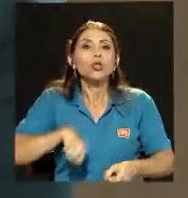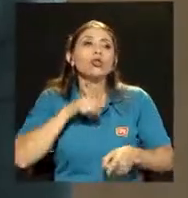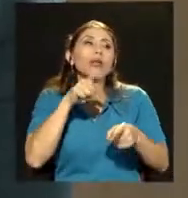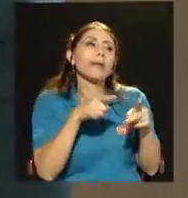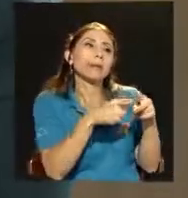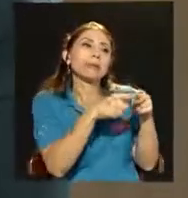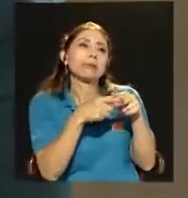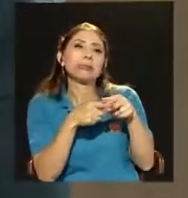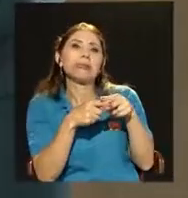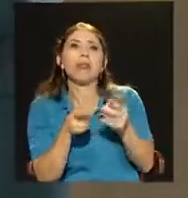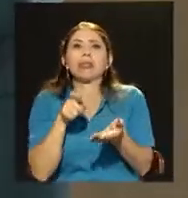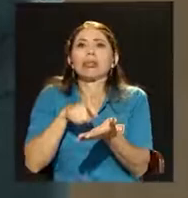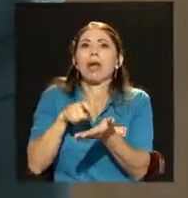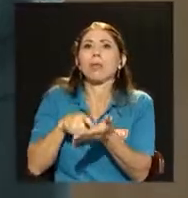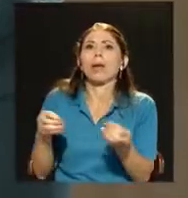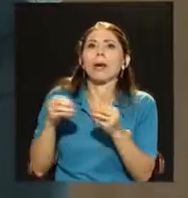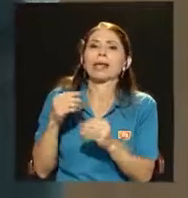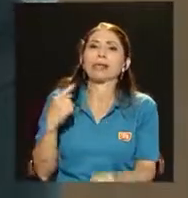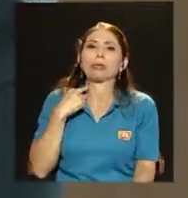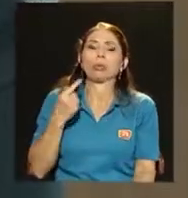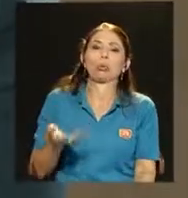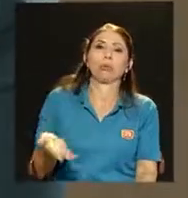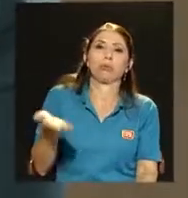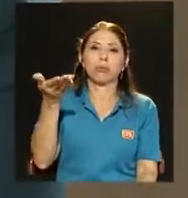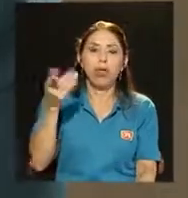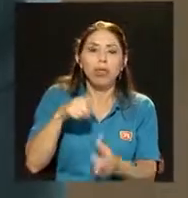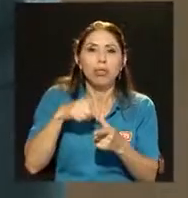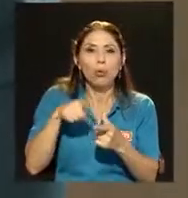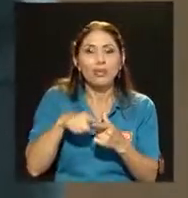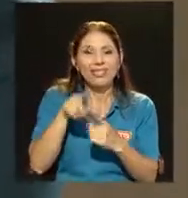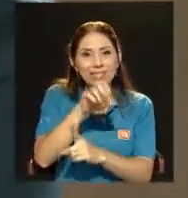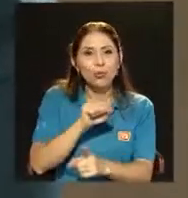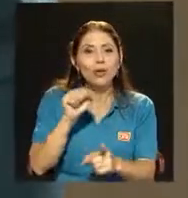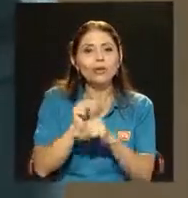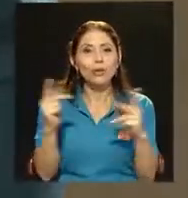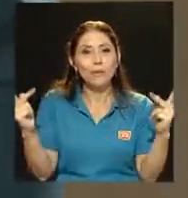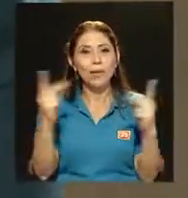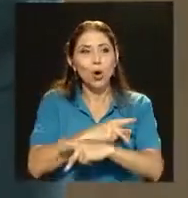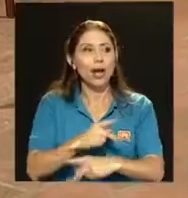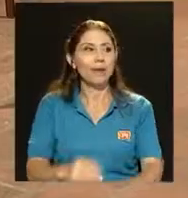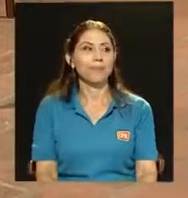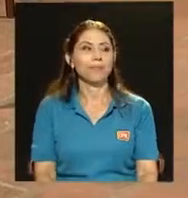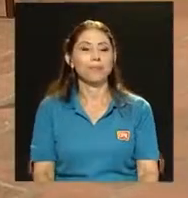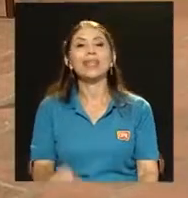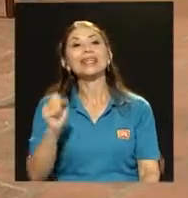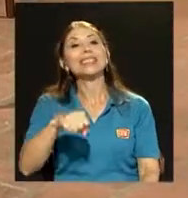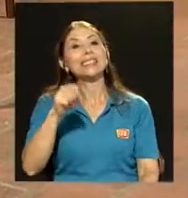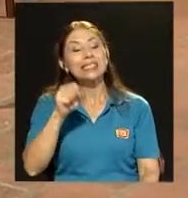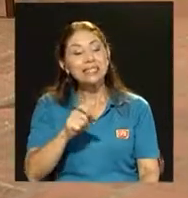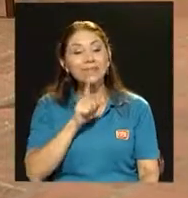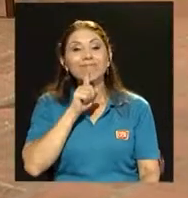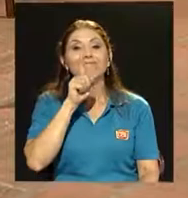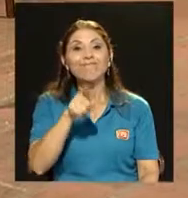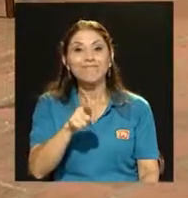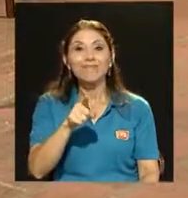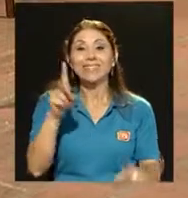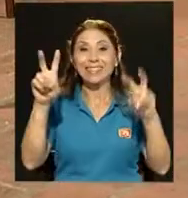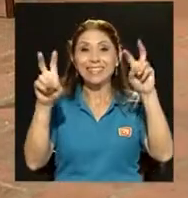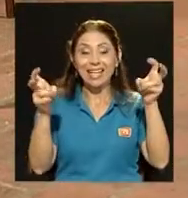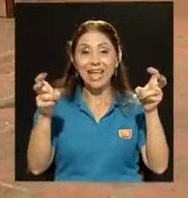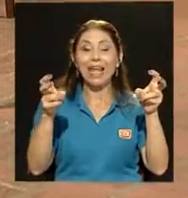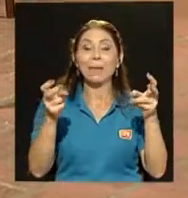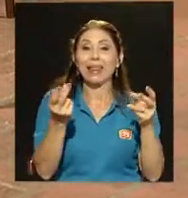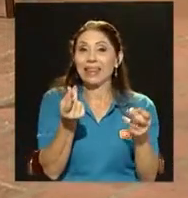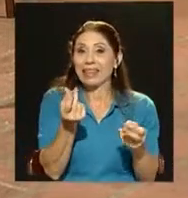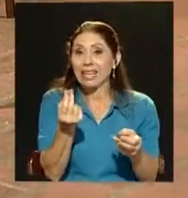más, pues el déficit, ¿verdad? La situación empeora. Sí, sin duda alguna, lo que es el espacio fiscal cada vez